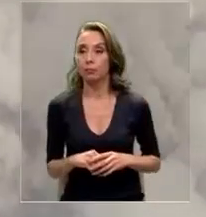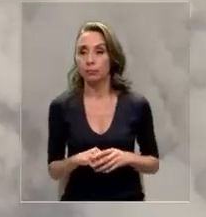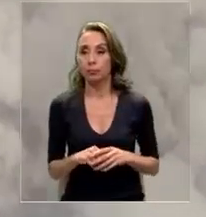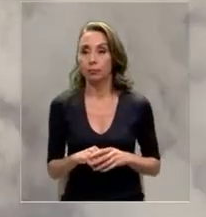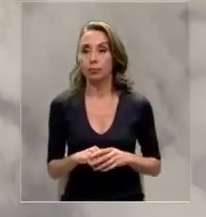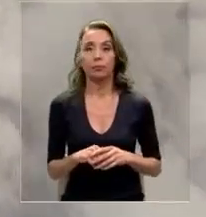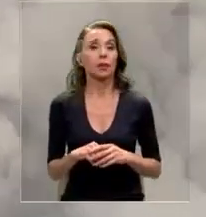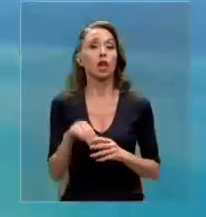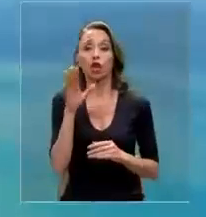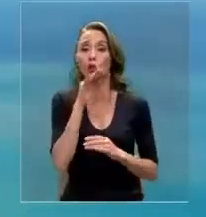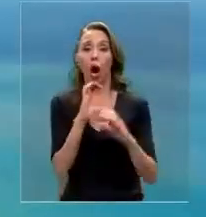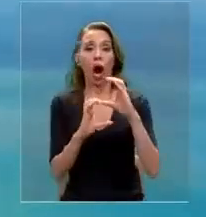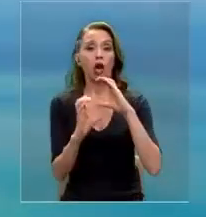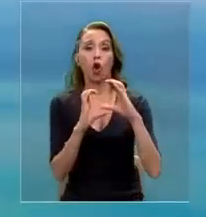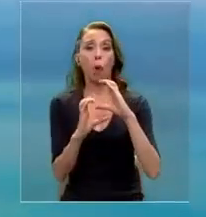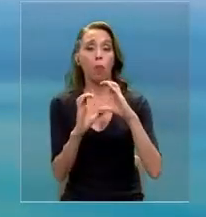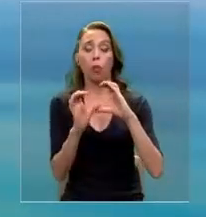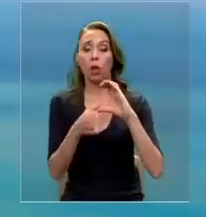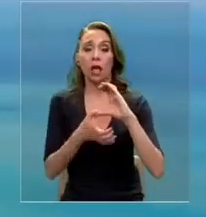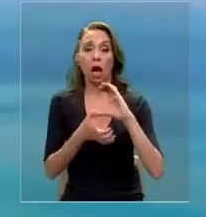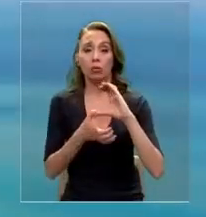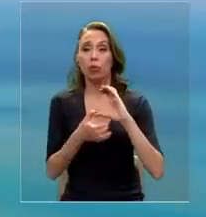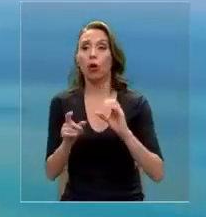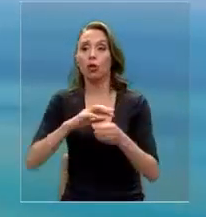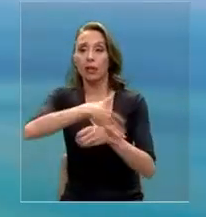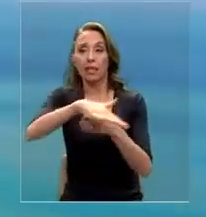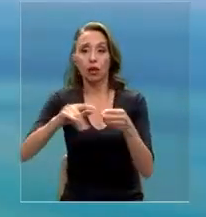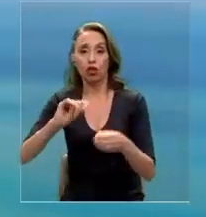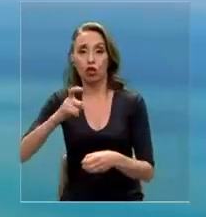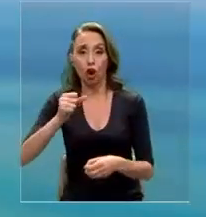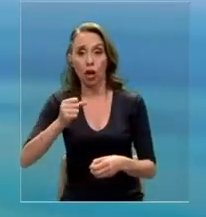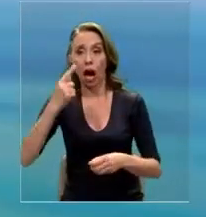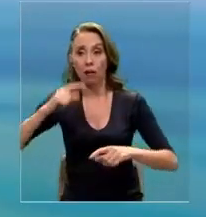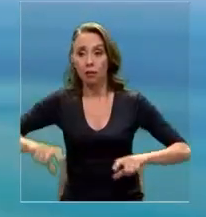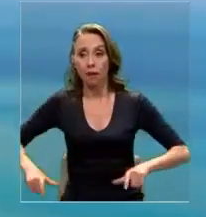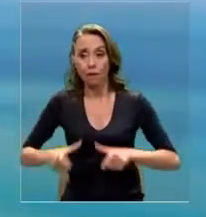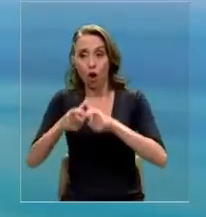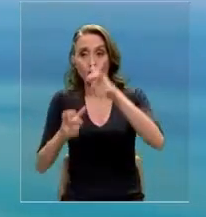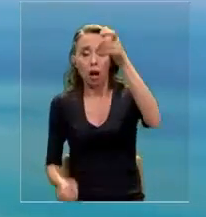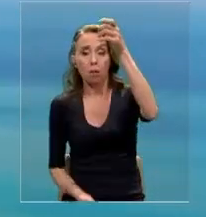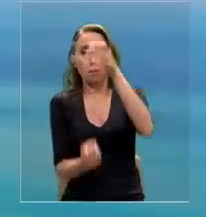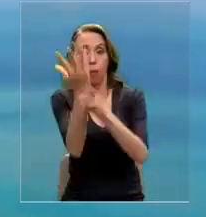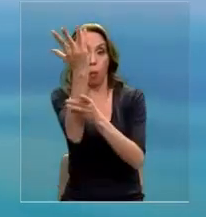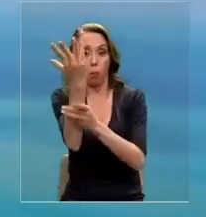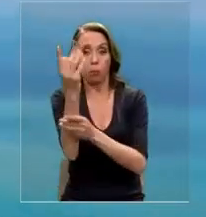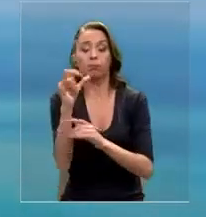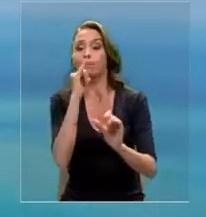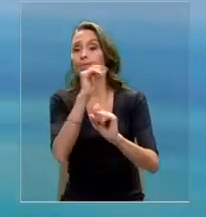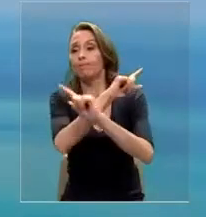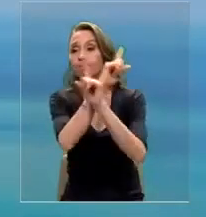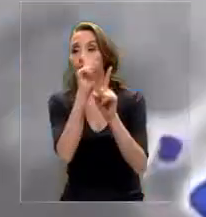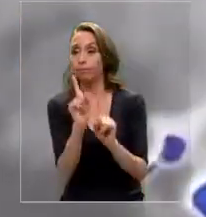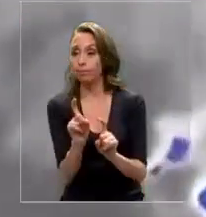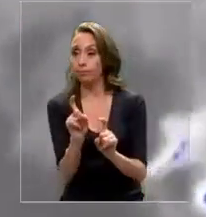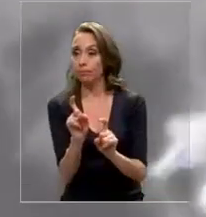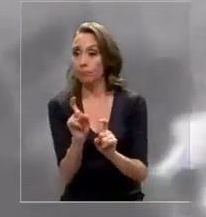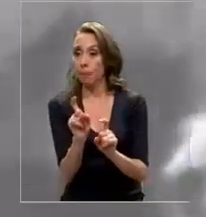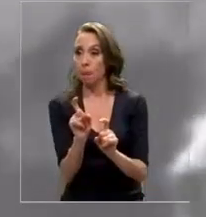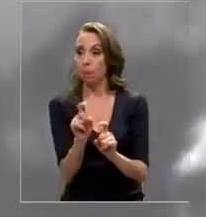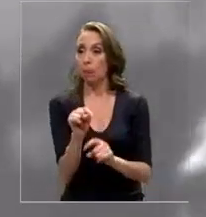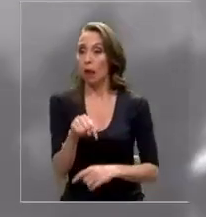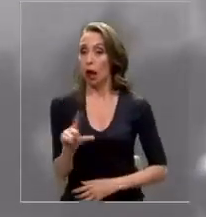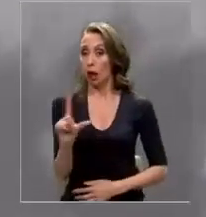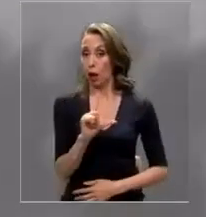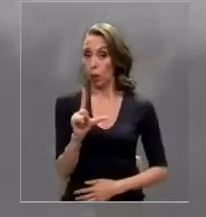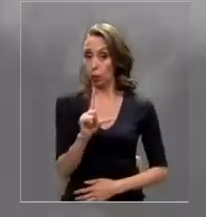Completamente incomunicada quedó Tonga tras la devastadora erupción volcánica de este sábado. Y es en medio de esta incertidumbre que recién este